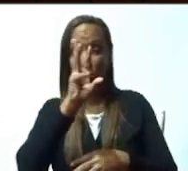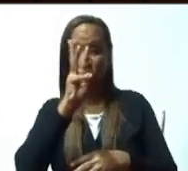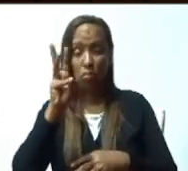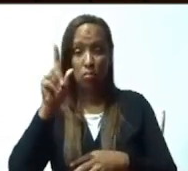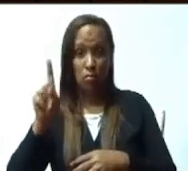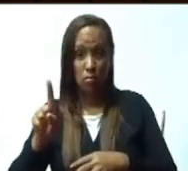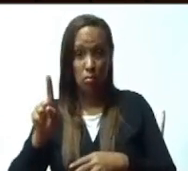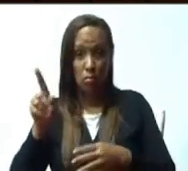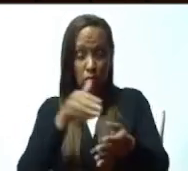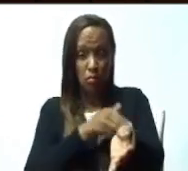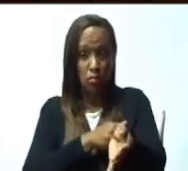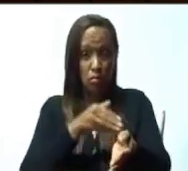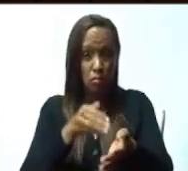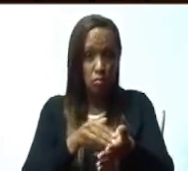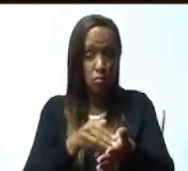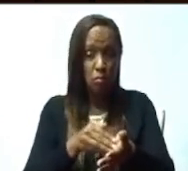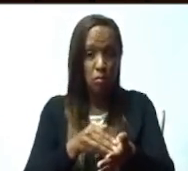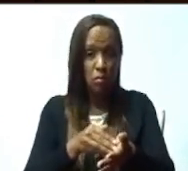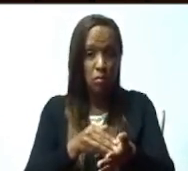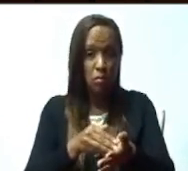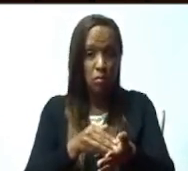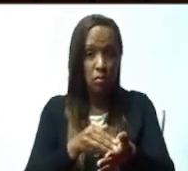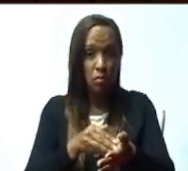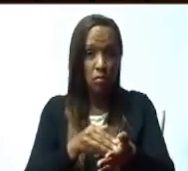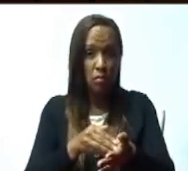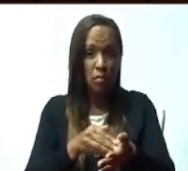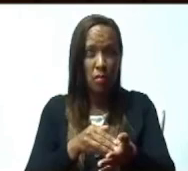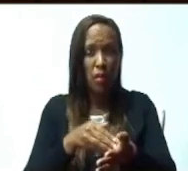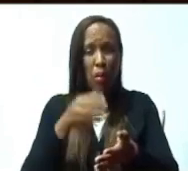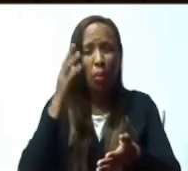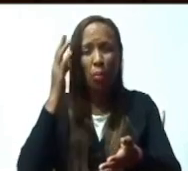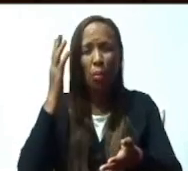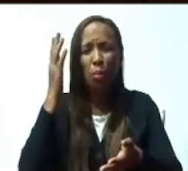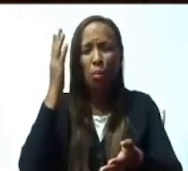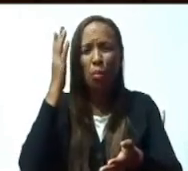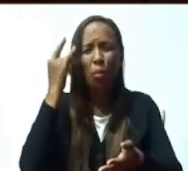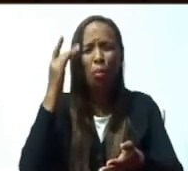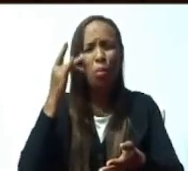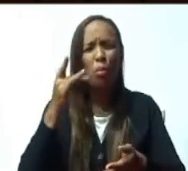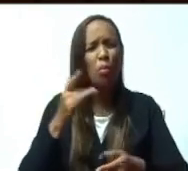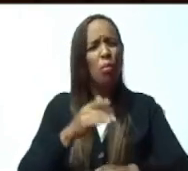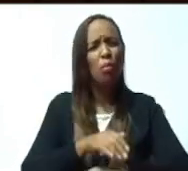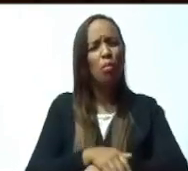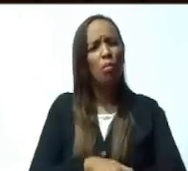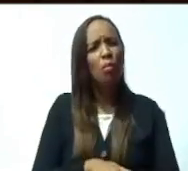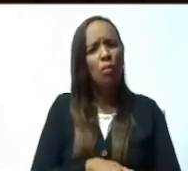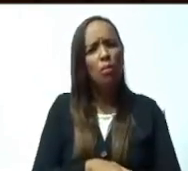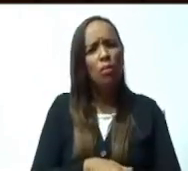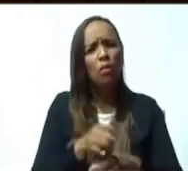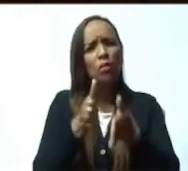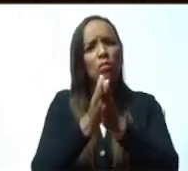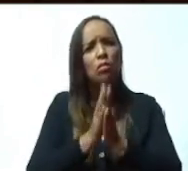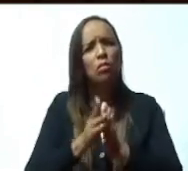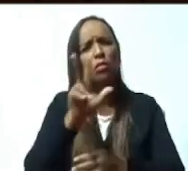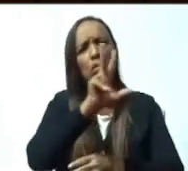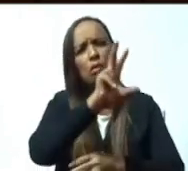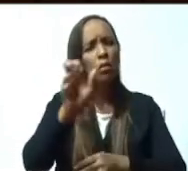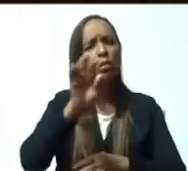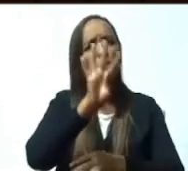113.596.909.601 millones de pesos? ¿Por qué está solicitando 344.000